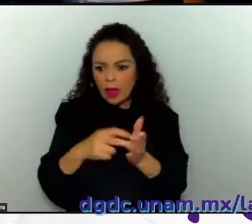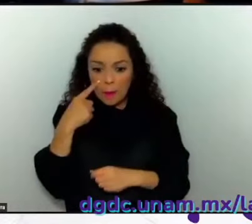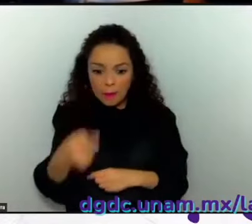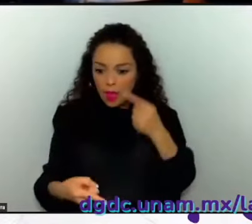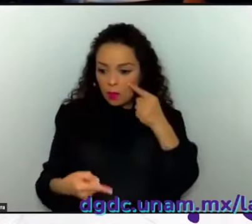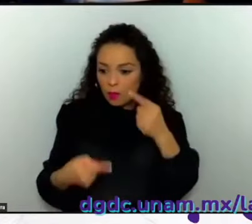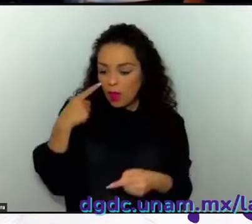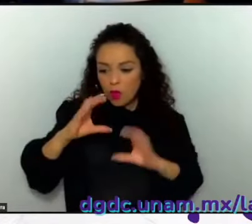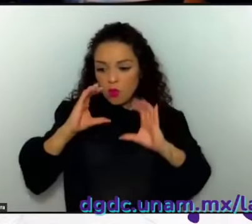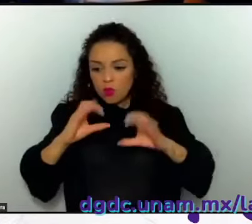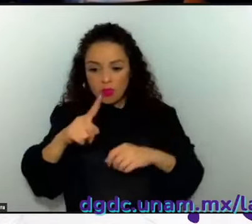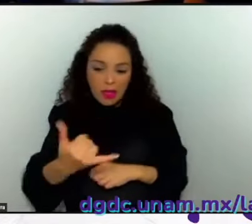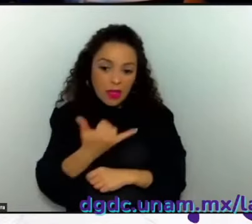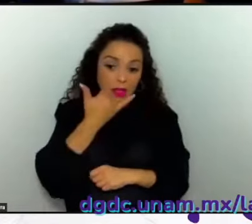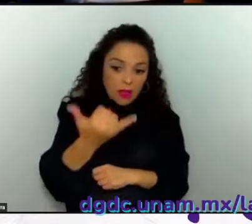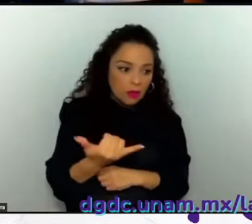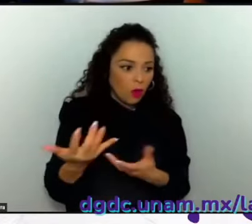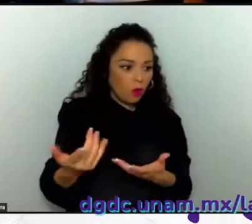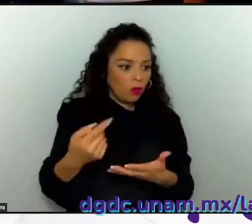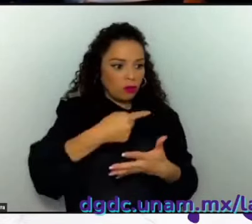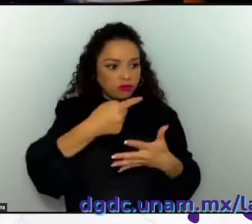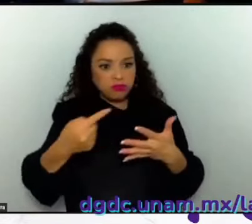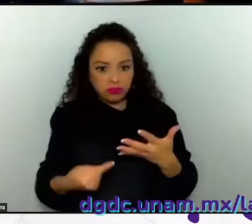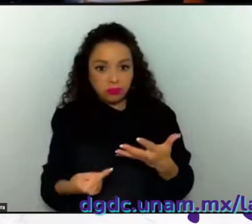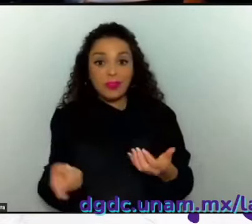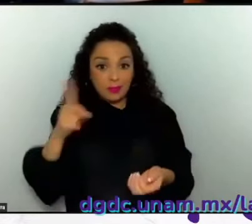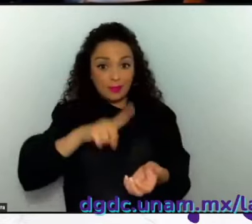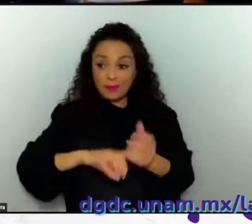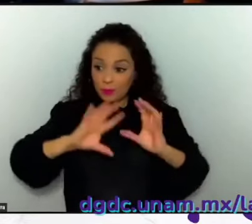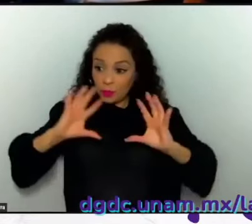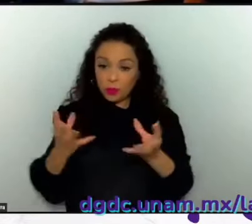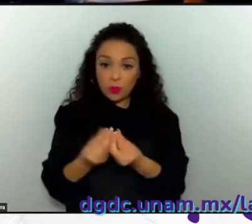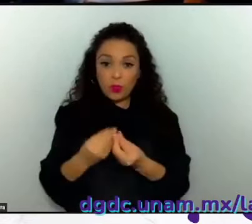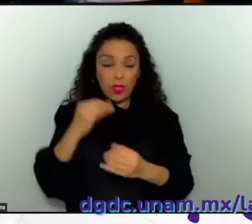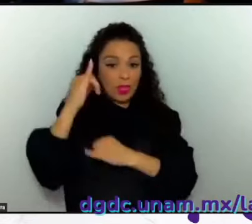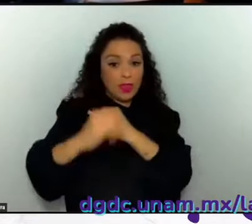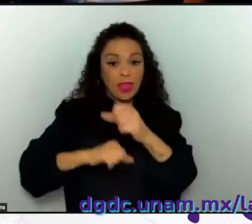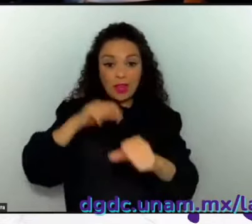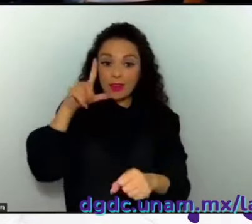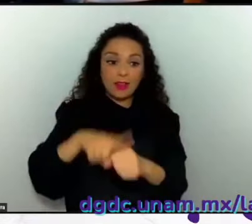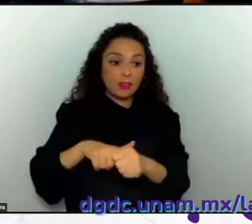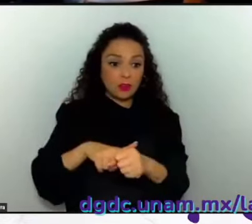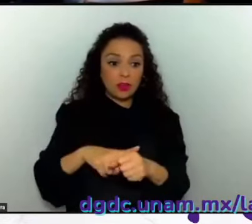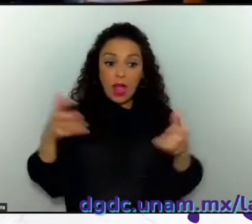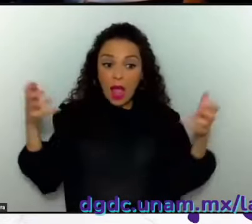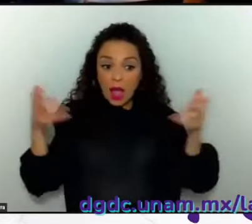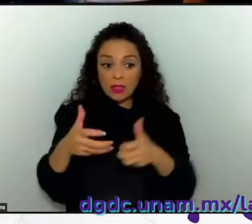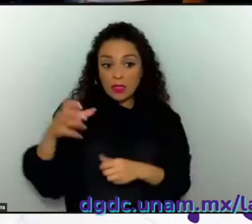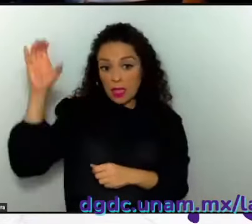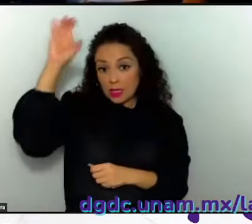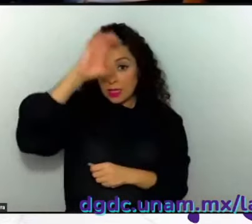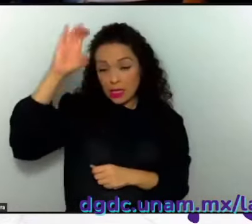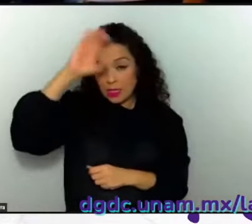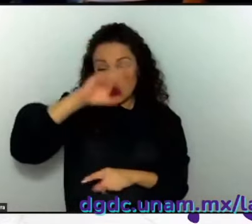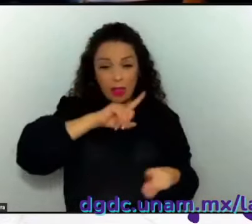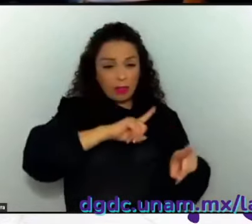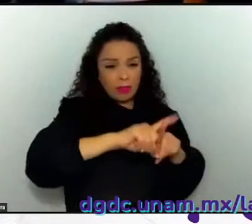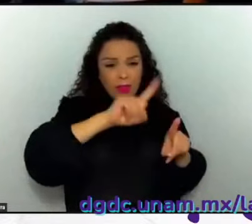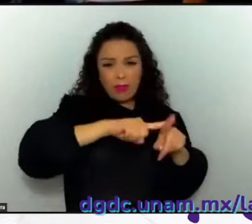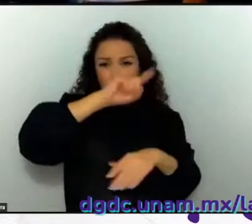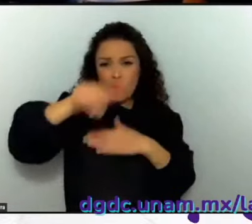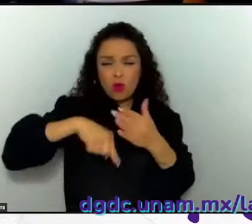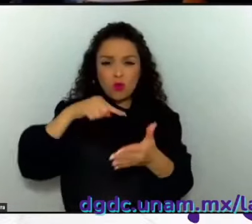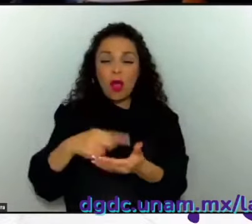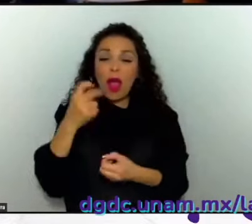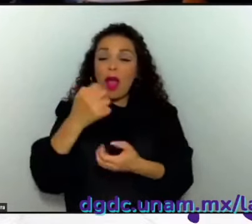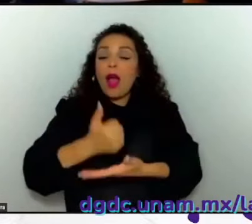con esto, que te equivocaste. Es muy internacional. Creo que hacemos ya ciencia, la misma ciencia en todos lados. Creo que eso también ha ayudado mucho.